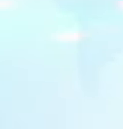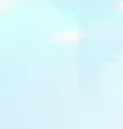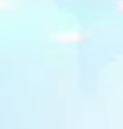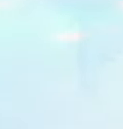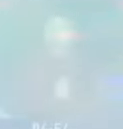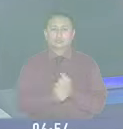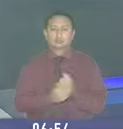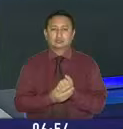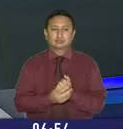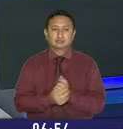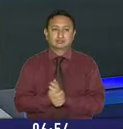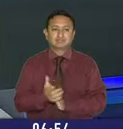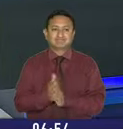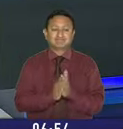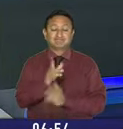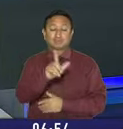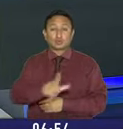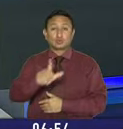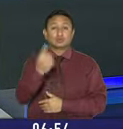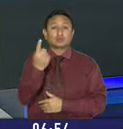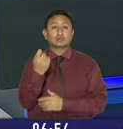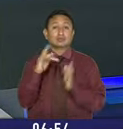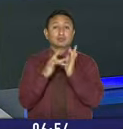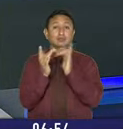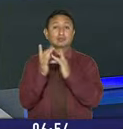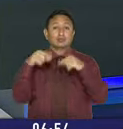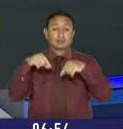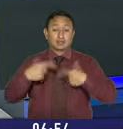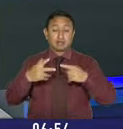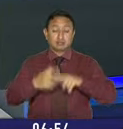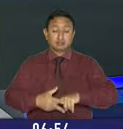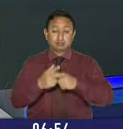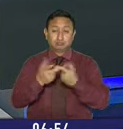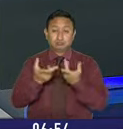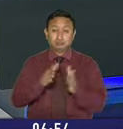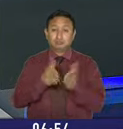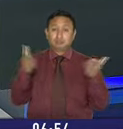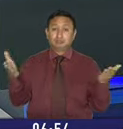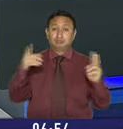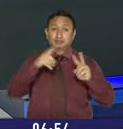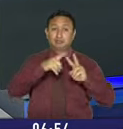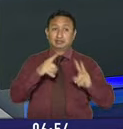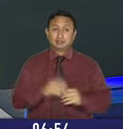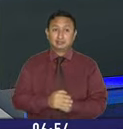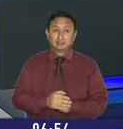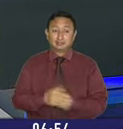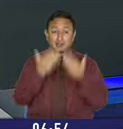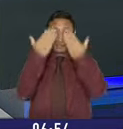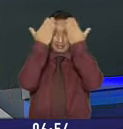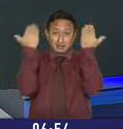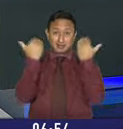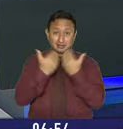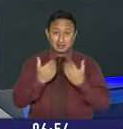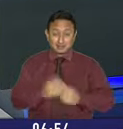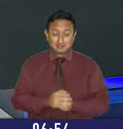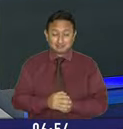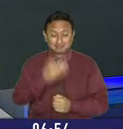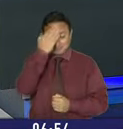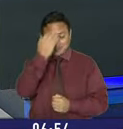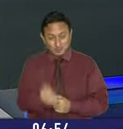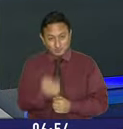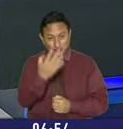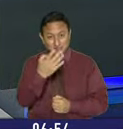Miércoles 11 de abril, aquí inicia la emisión de la mañana del Comercio TV, nuestra pantalla tiene ya. Mi querido Robert, amigos televidentes, muy buenos días. Gracias por